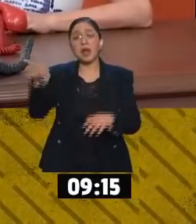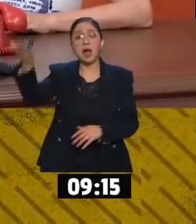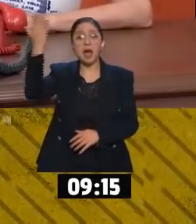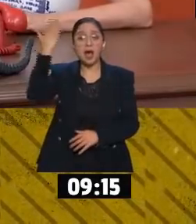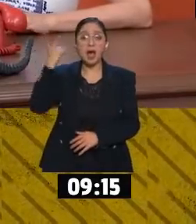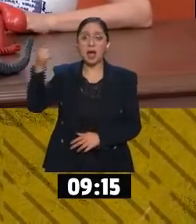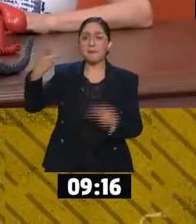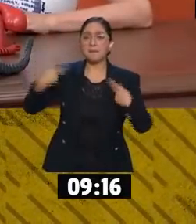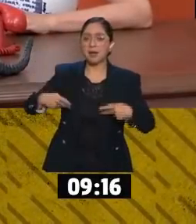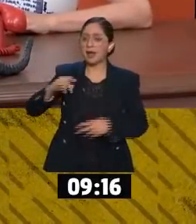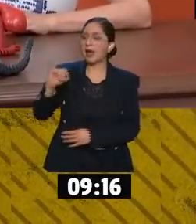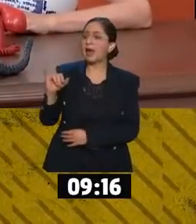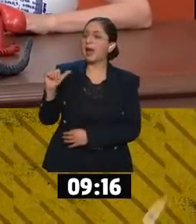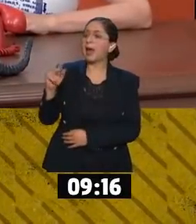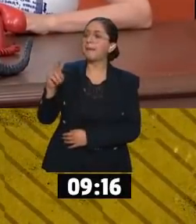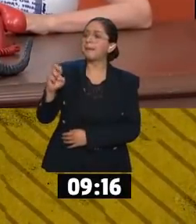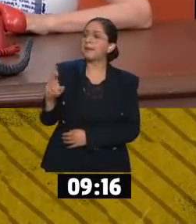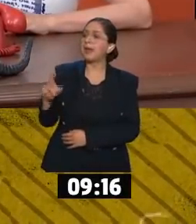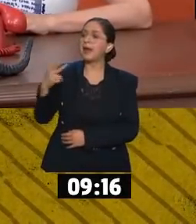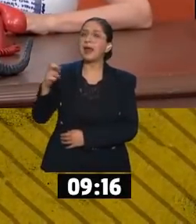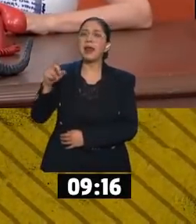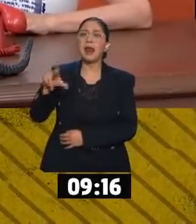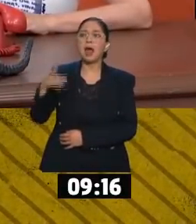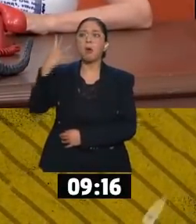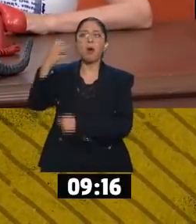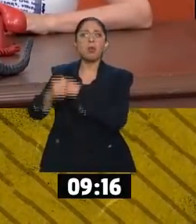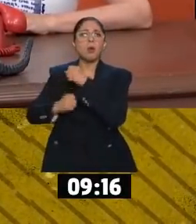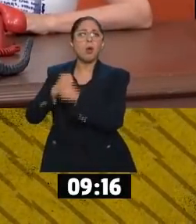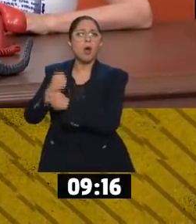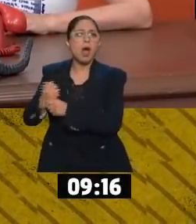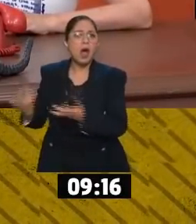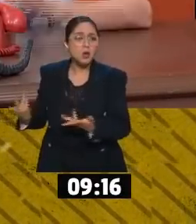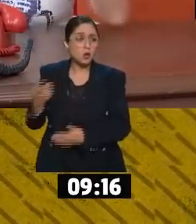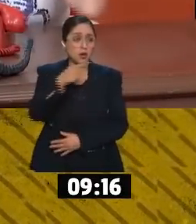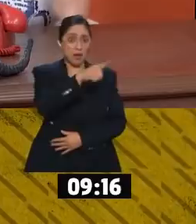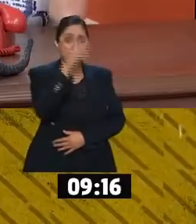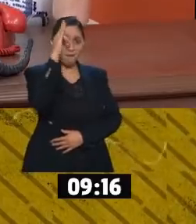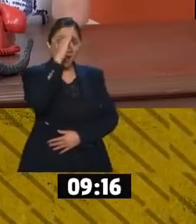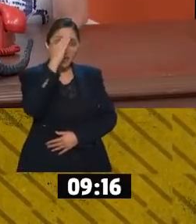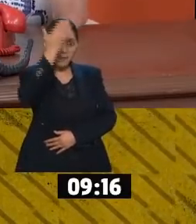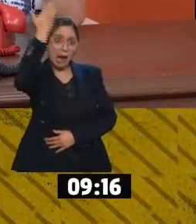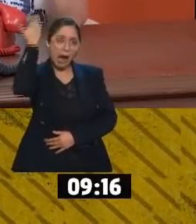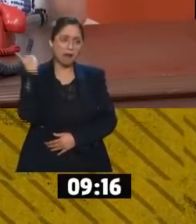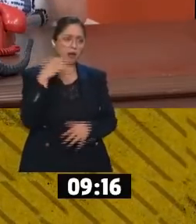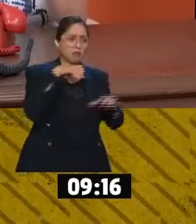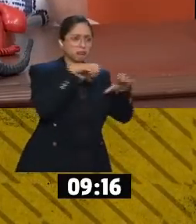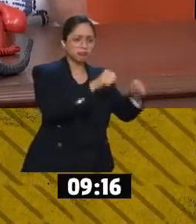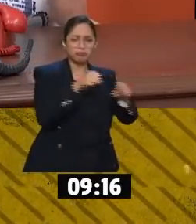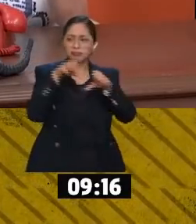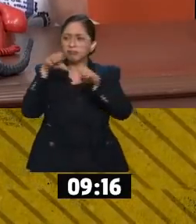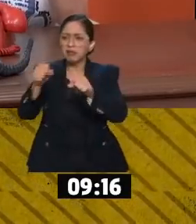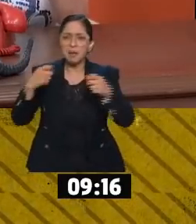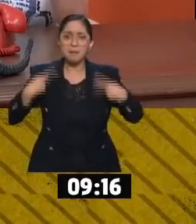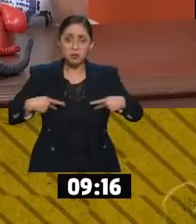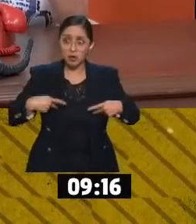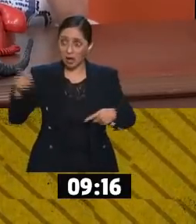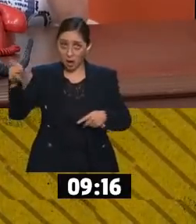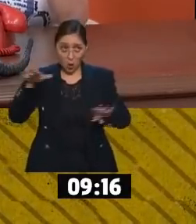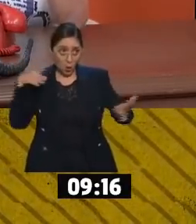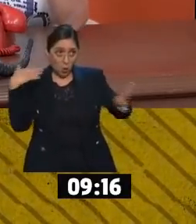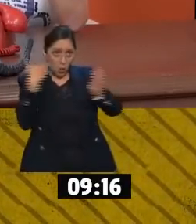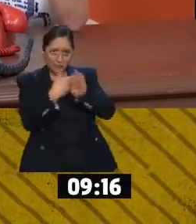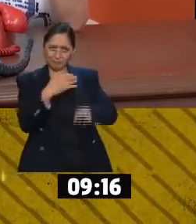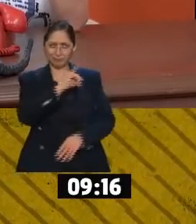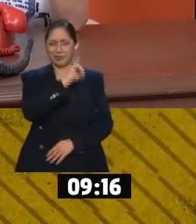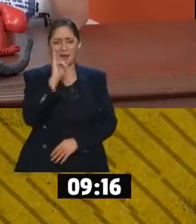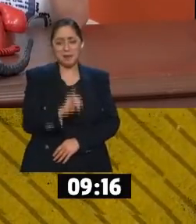años. Javier Herrera, sí. Porque en su sexenio persiguió a personas que ni siquiera se oponían a él. Esto lo